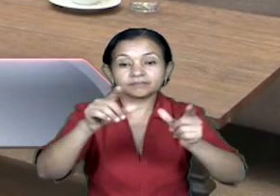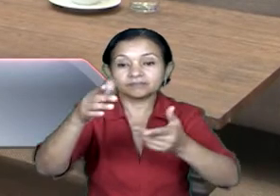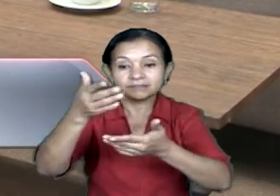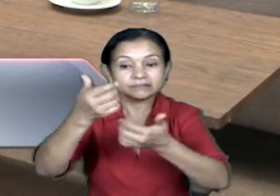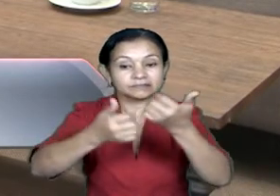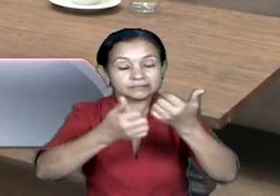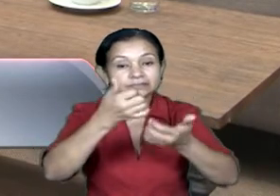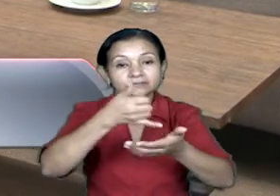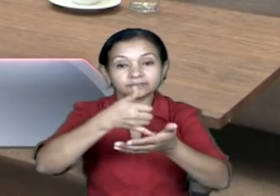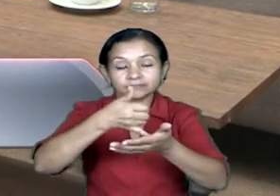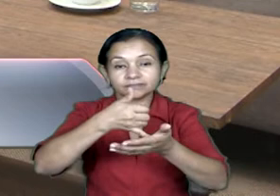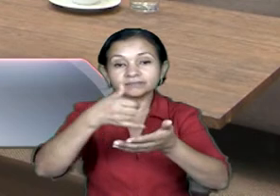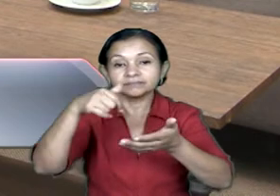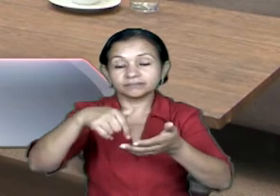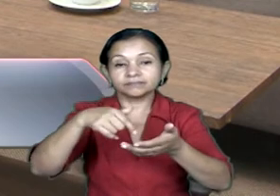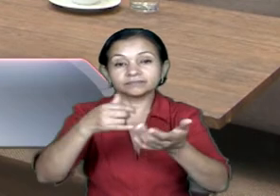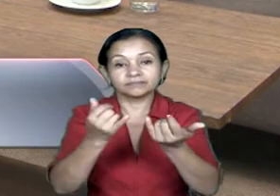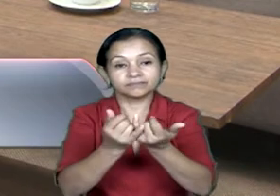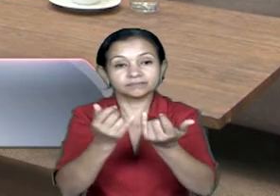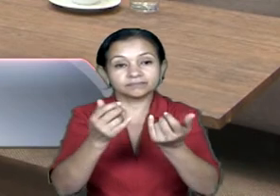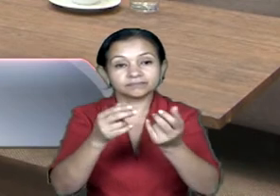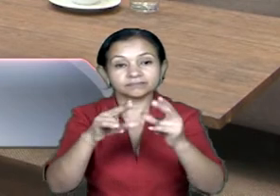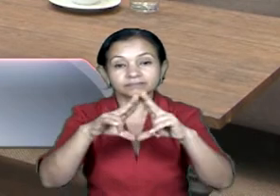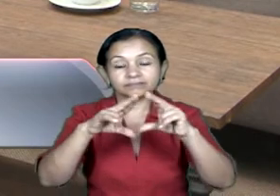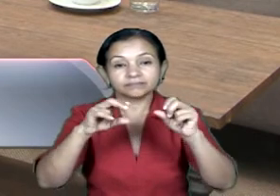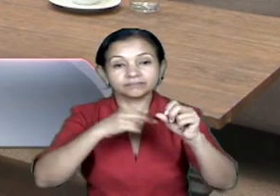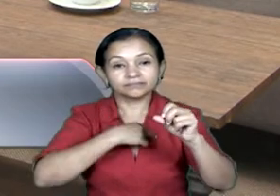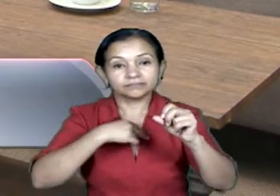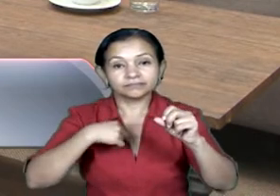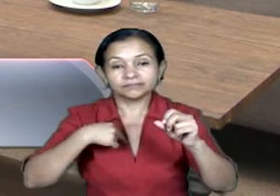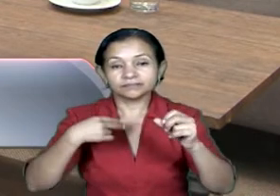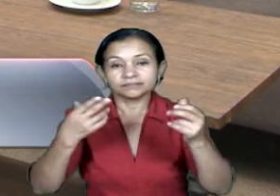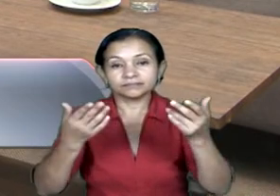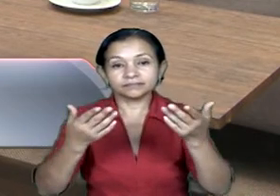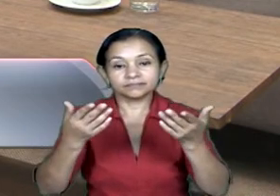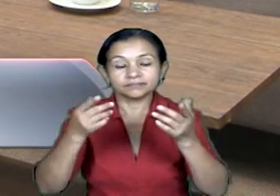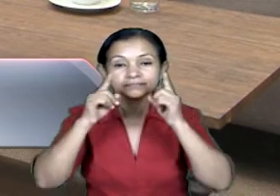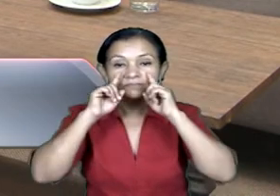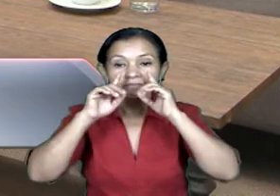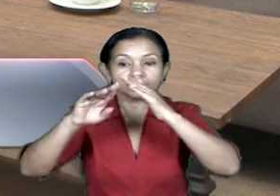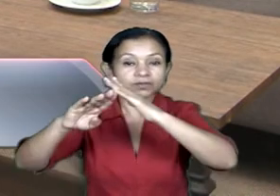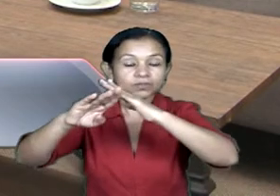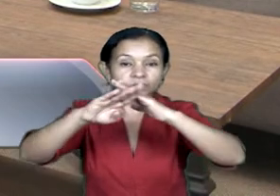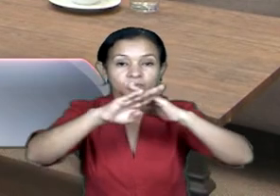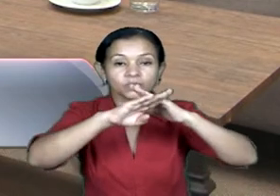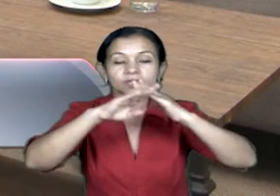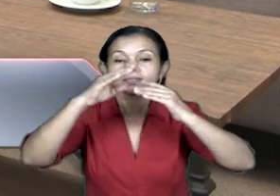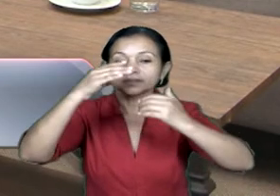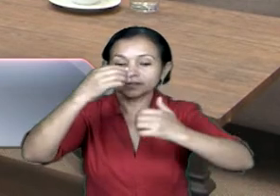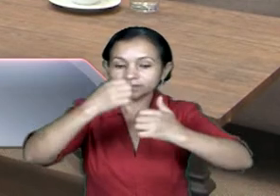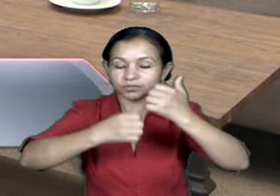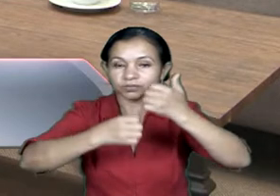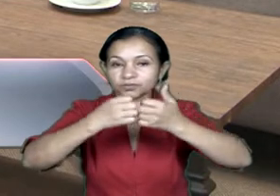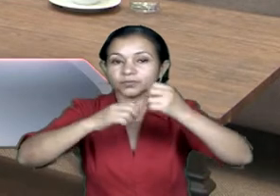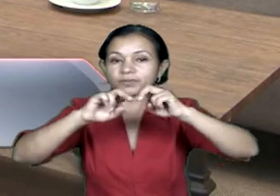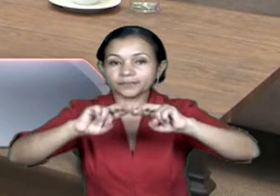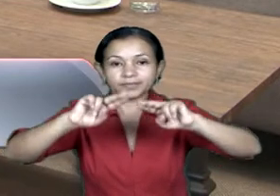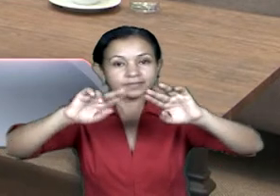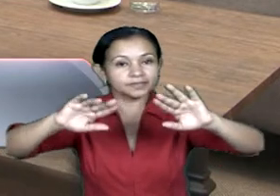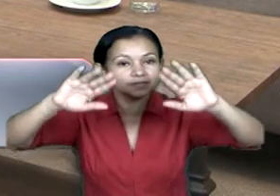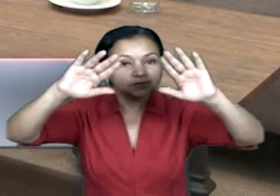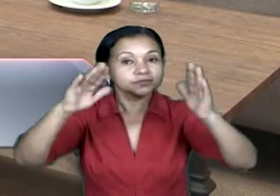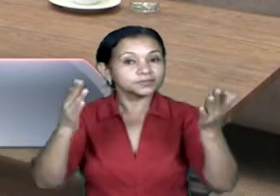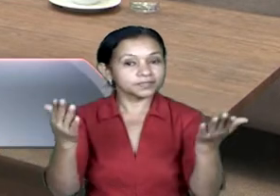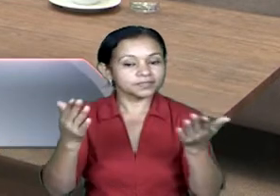vulnerables. Es decir, que se dedica a la prevención de los desastres naturales o después de